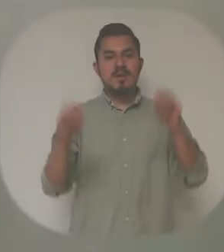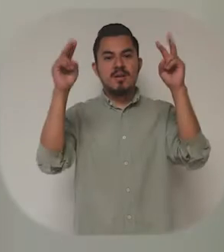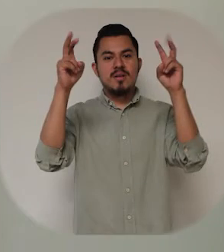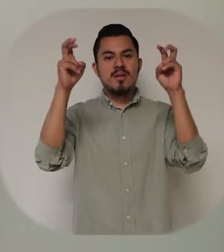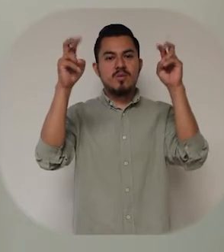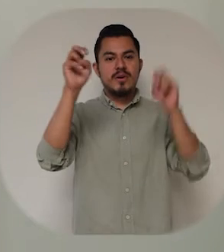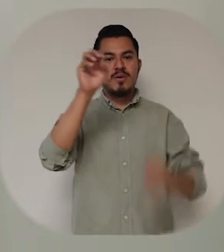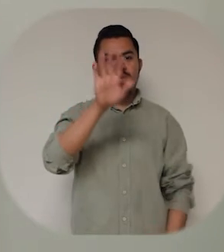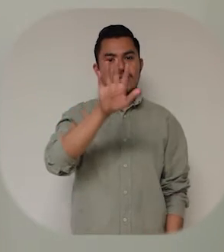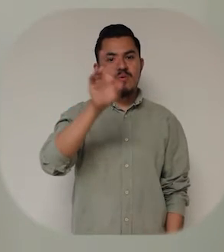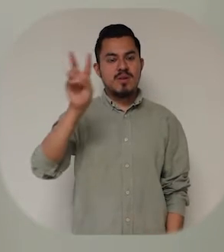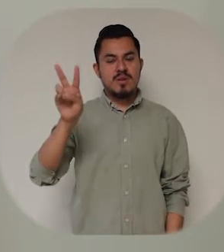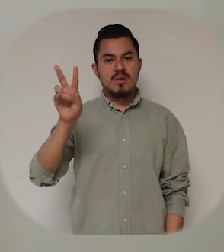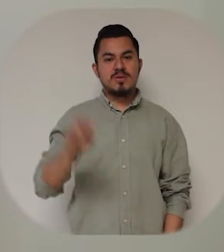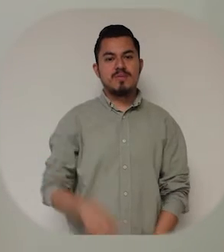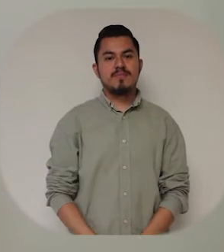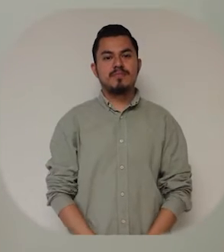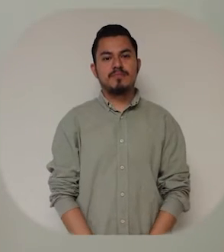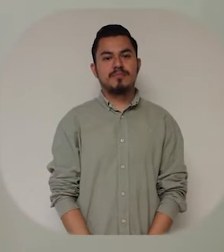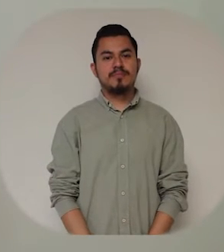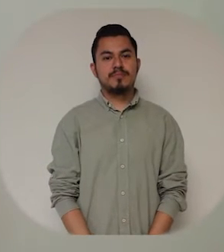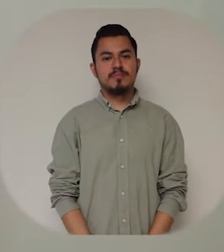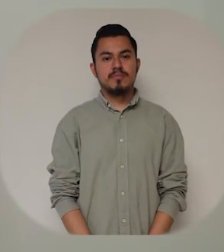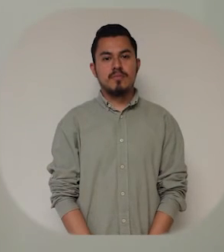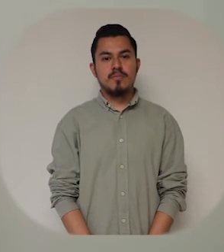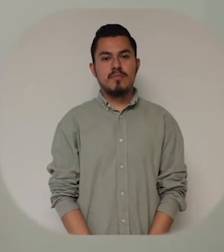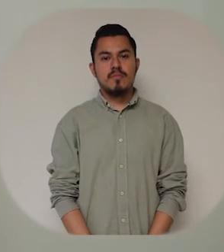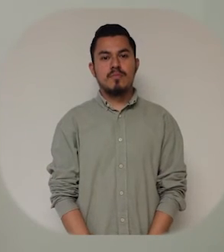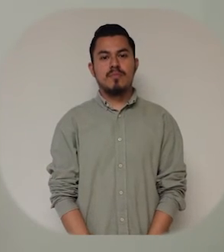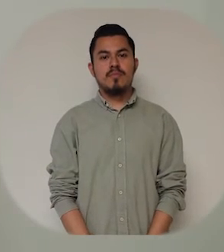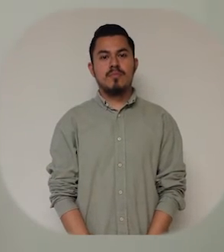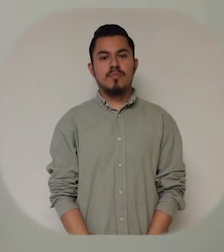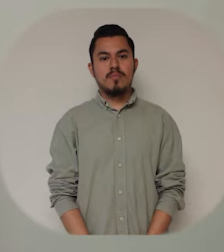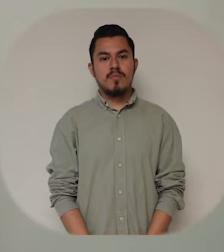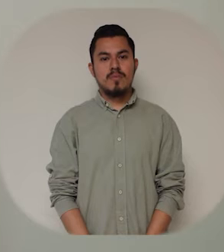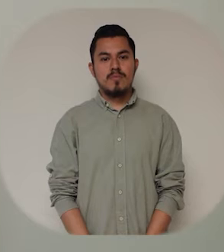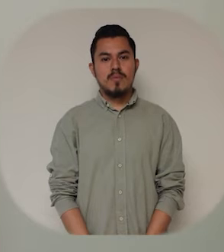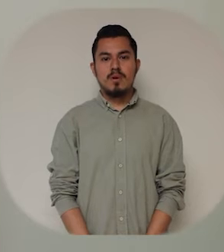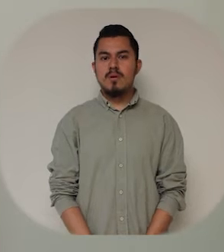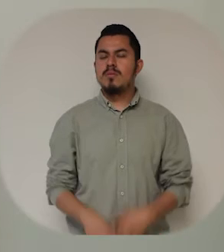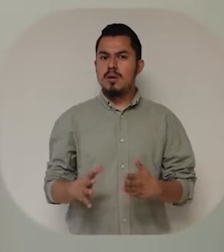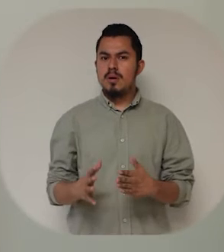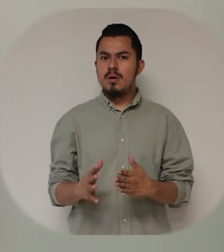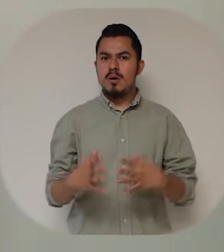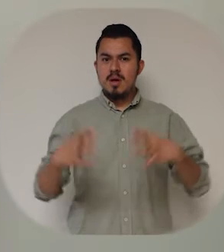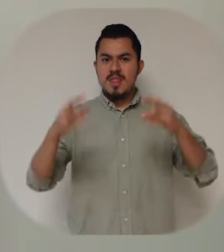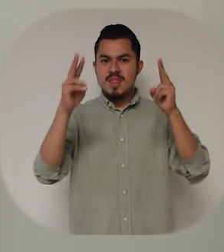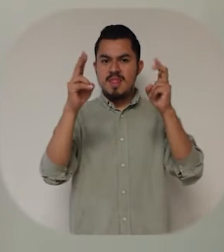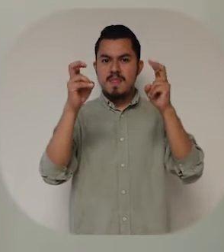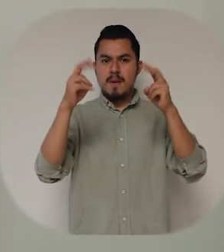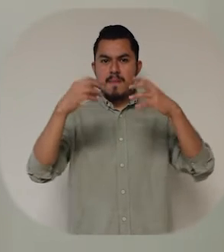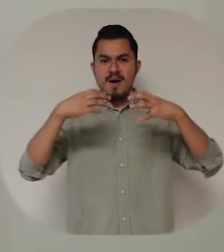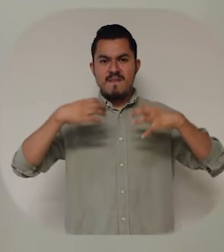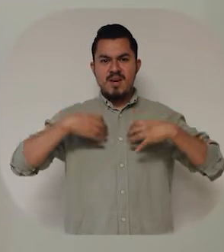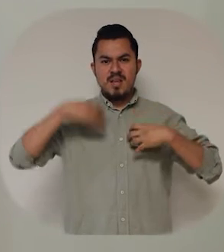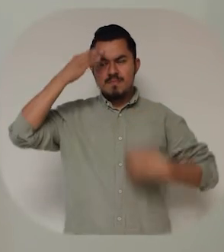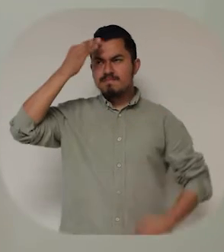Así que la vida del creyente, en pocas palabras, es obediencia. Se puede expresar así. Así que Adán y